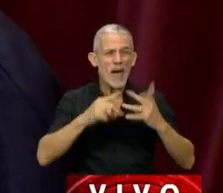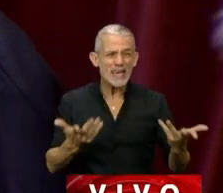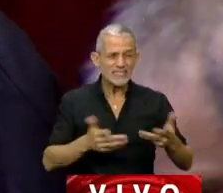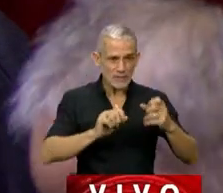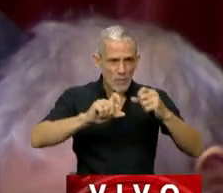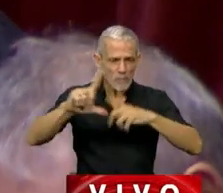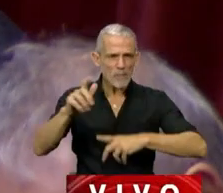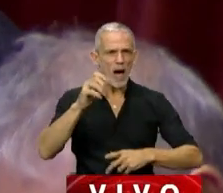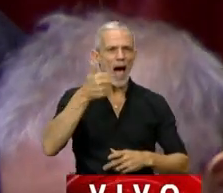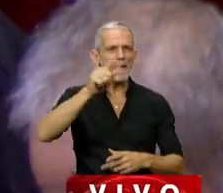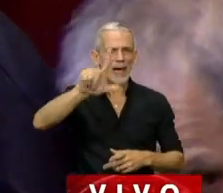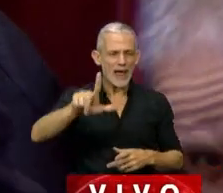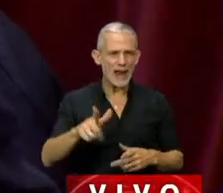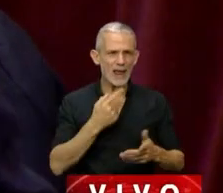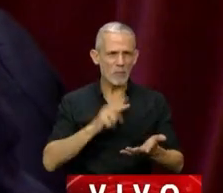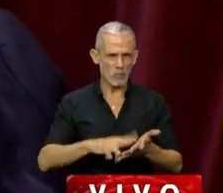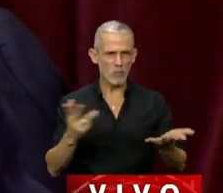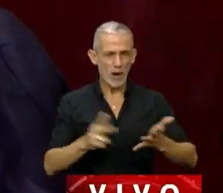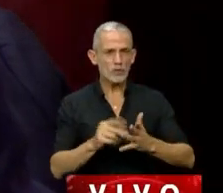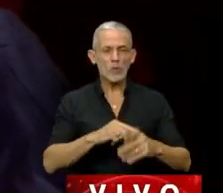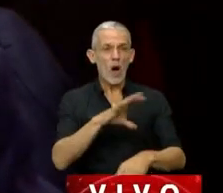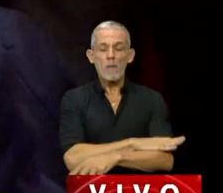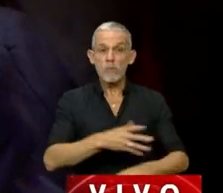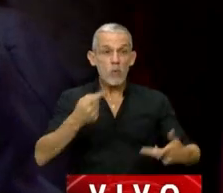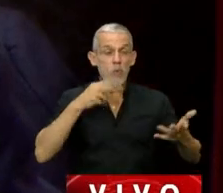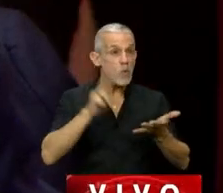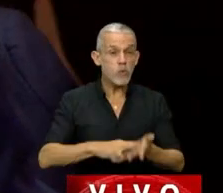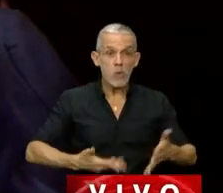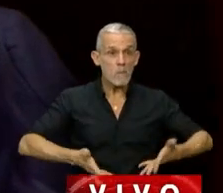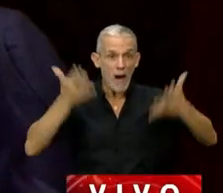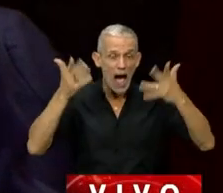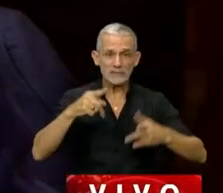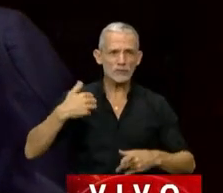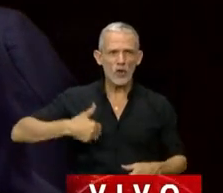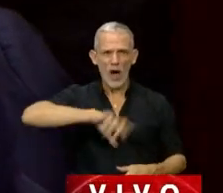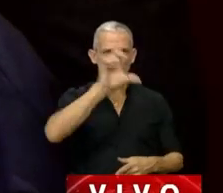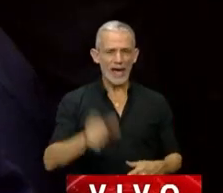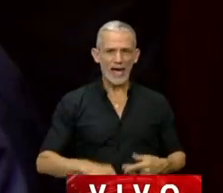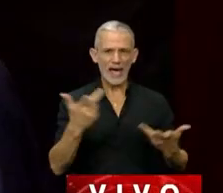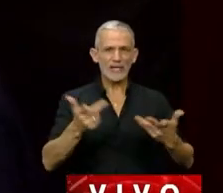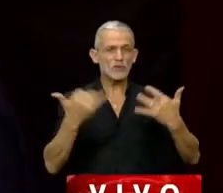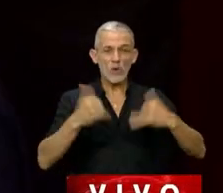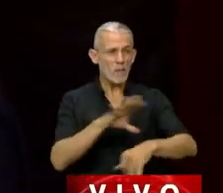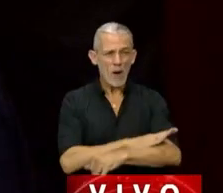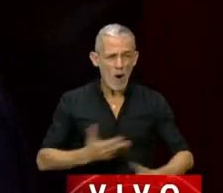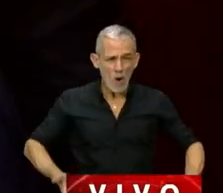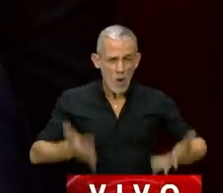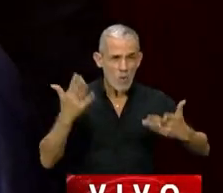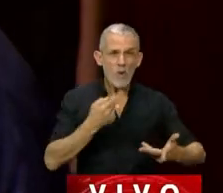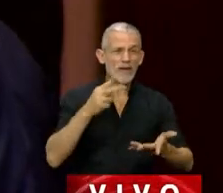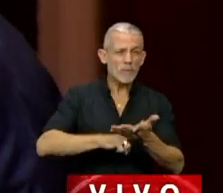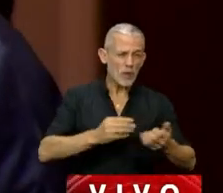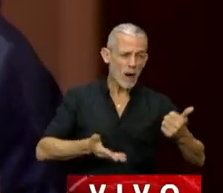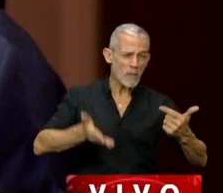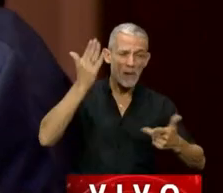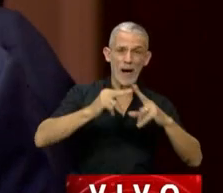ajusta el ABL en la Ciudad de Buenos Aires. Tienen la presión fiscal más alta del país. Tienen la presión fiscal más alta del país,